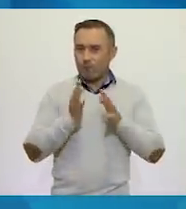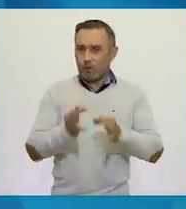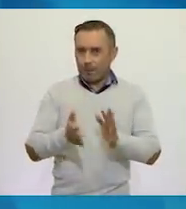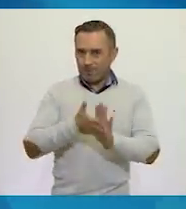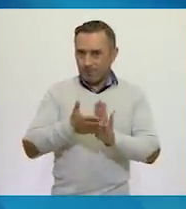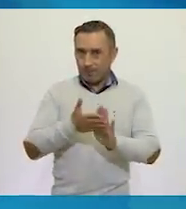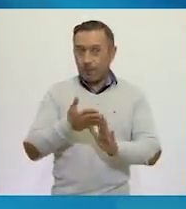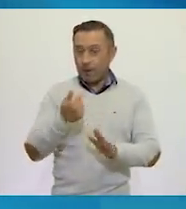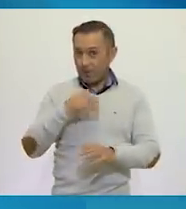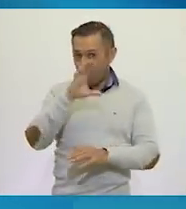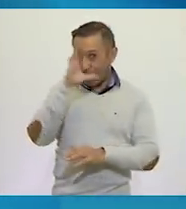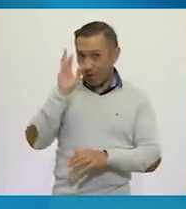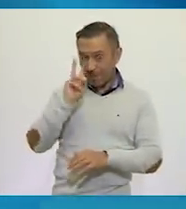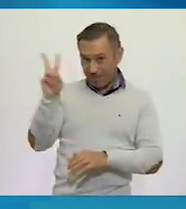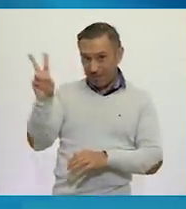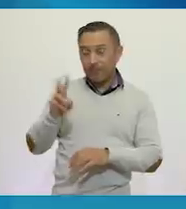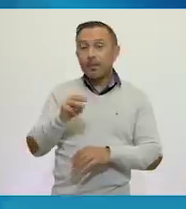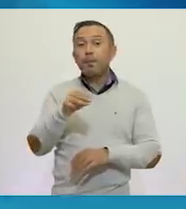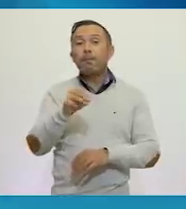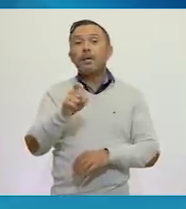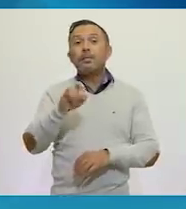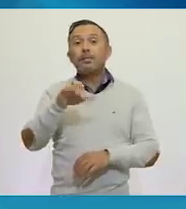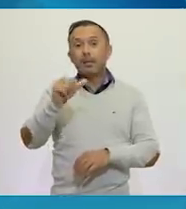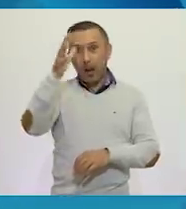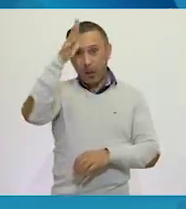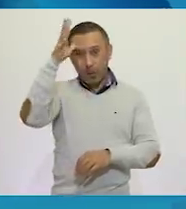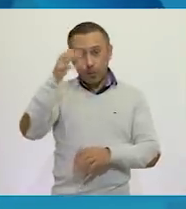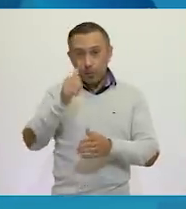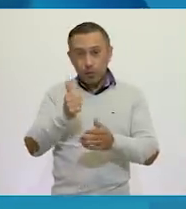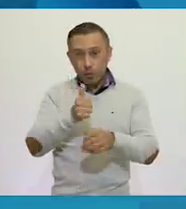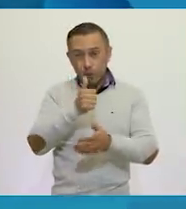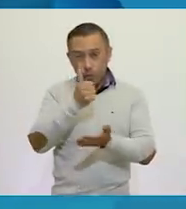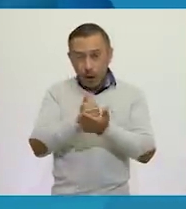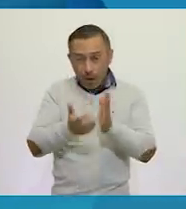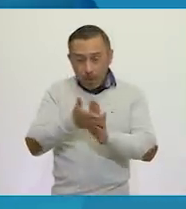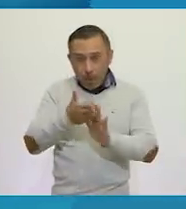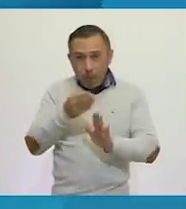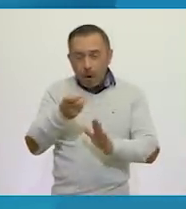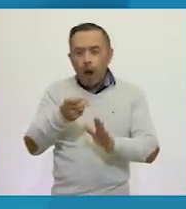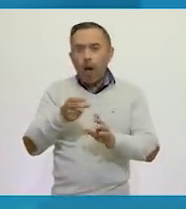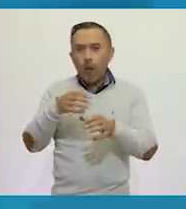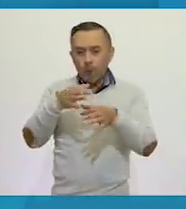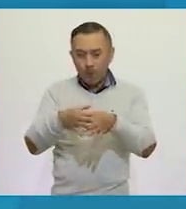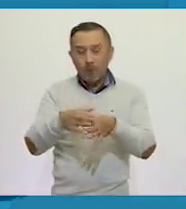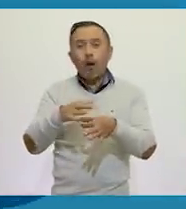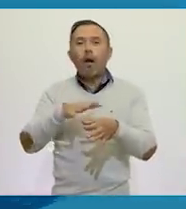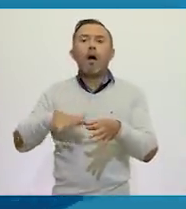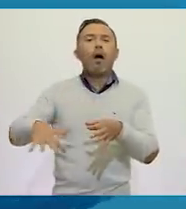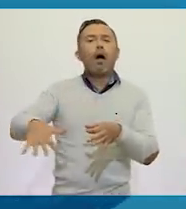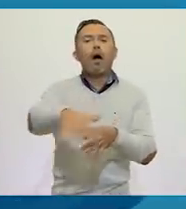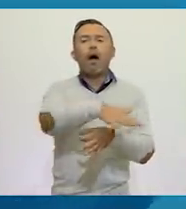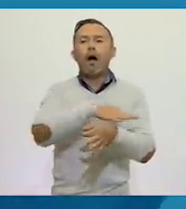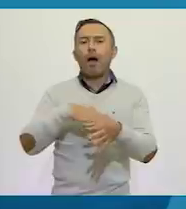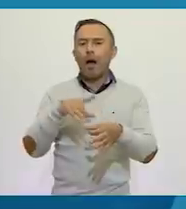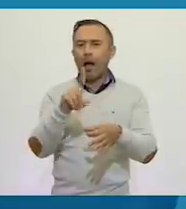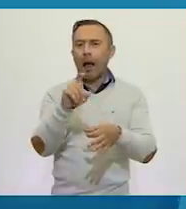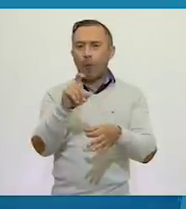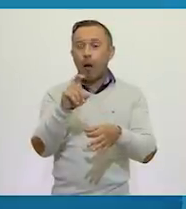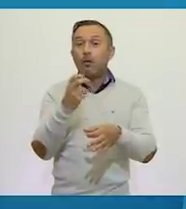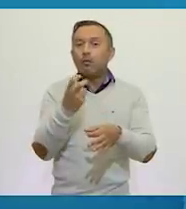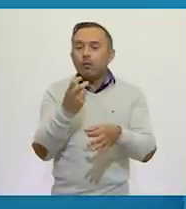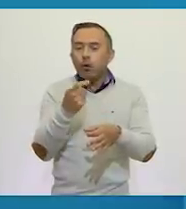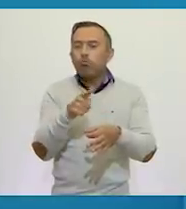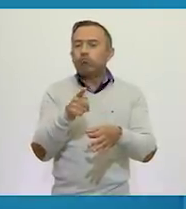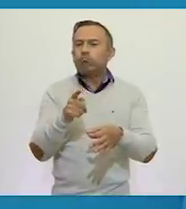la ciudad que fundaron los mexicas estaba rodeada de agua. Sin duda alguna, esto hizo que se volvieran excelentes